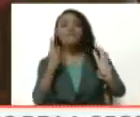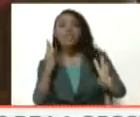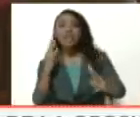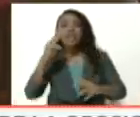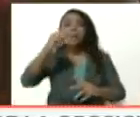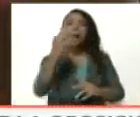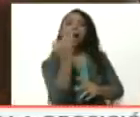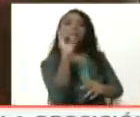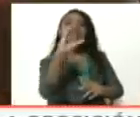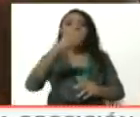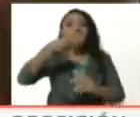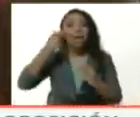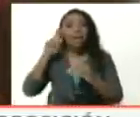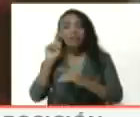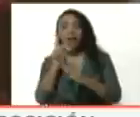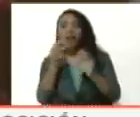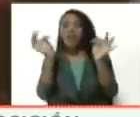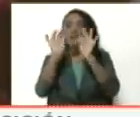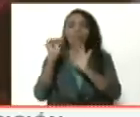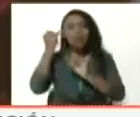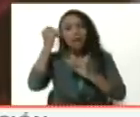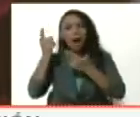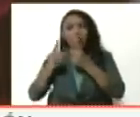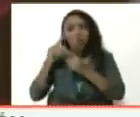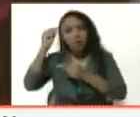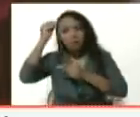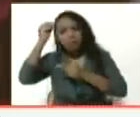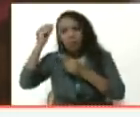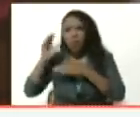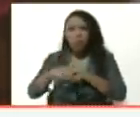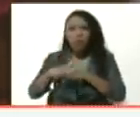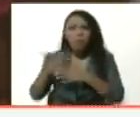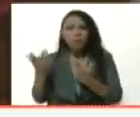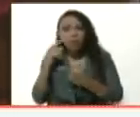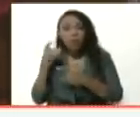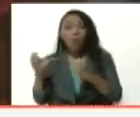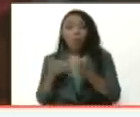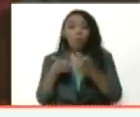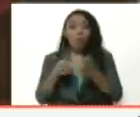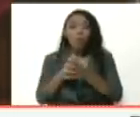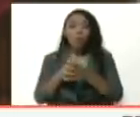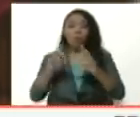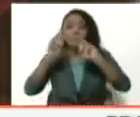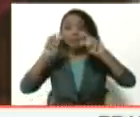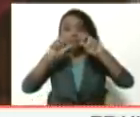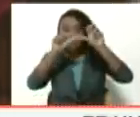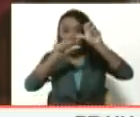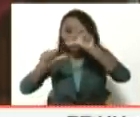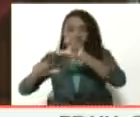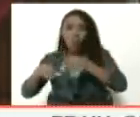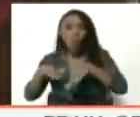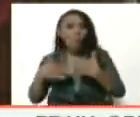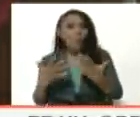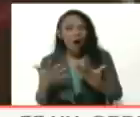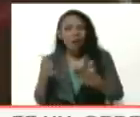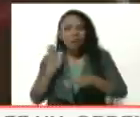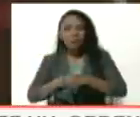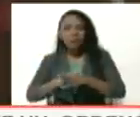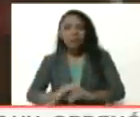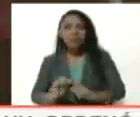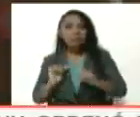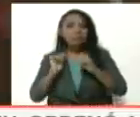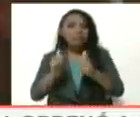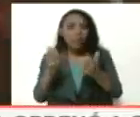que aunque se manejan varias hipótesis, están a la espera de que los cuerpos de investigación y de seguridad delimiten cuál fue el origen de